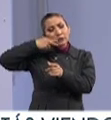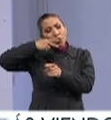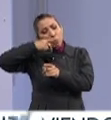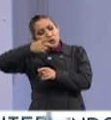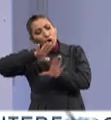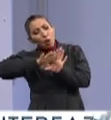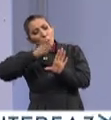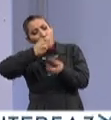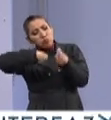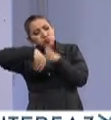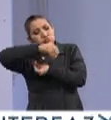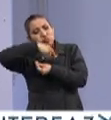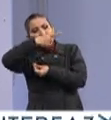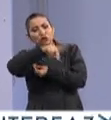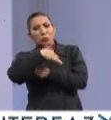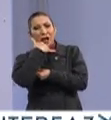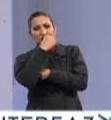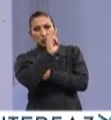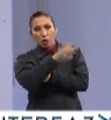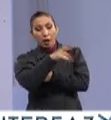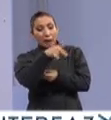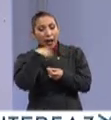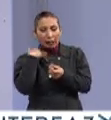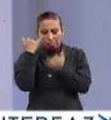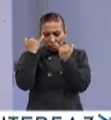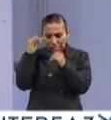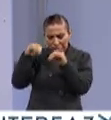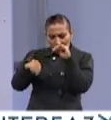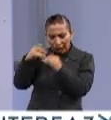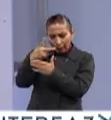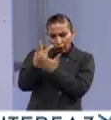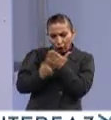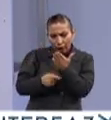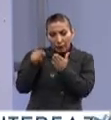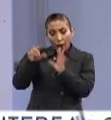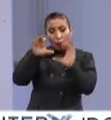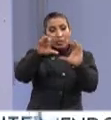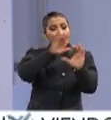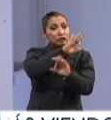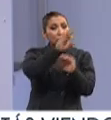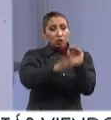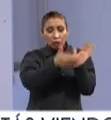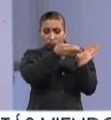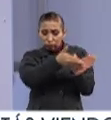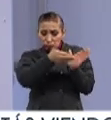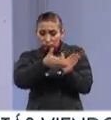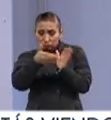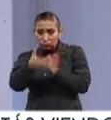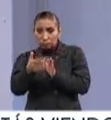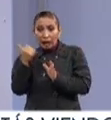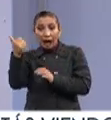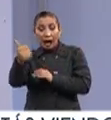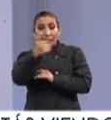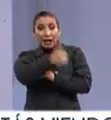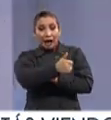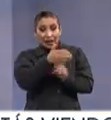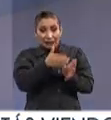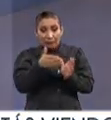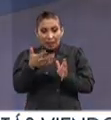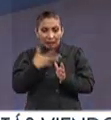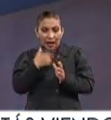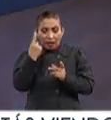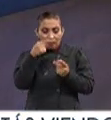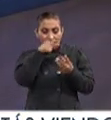manejo de los residuos a través de que se cree la infraestructura, de que se haga el programa, que se cuiden todas las etapas, porque cada una de las etapas